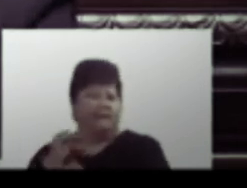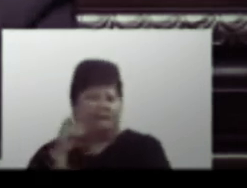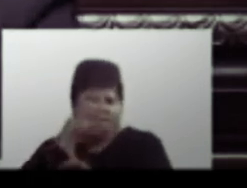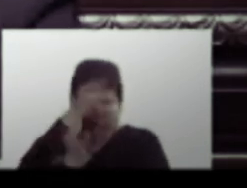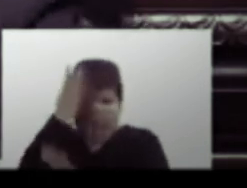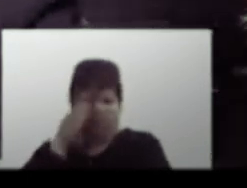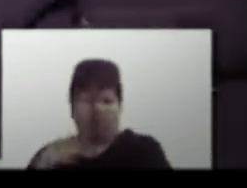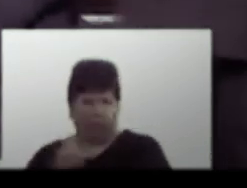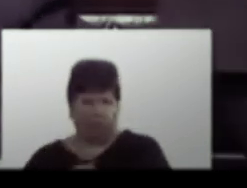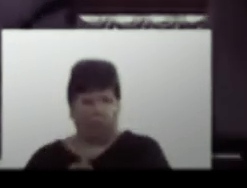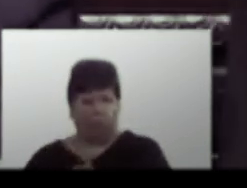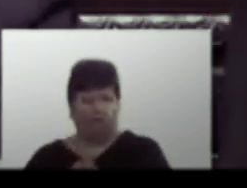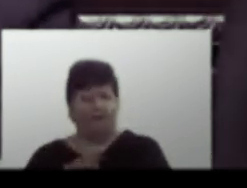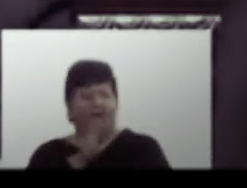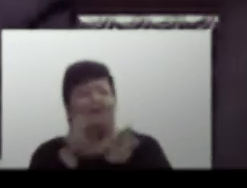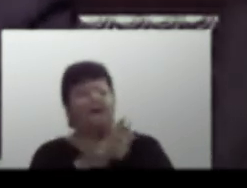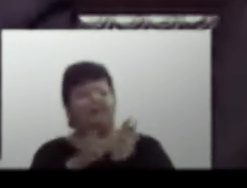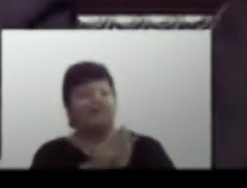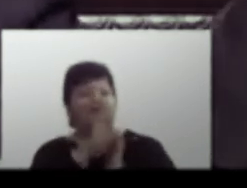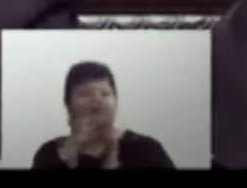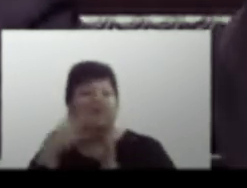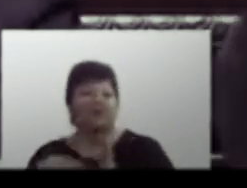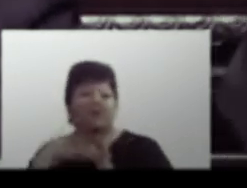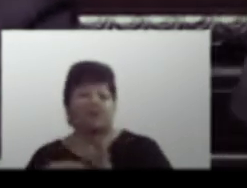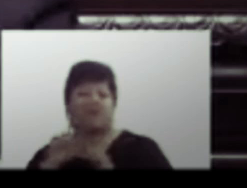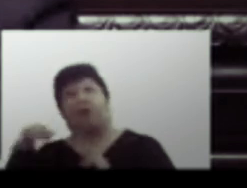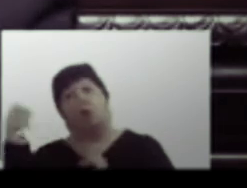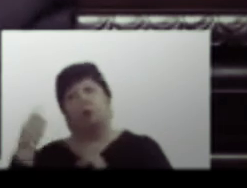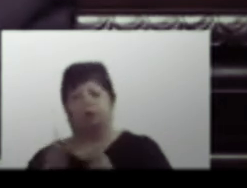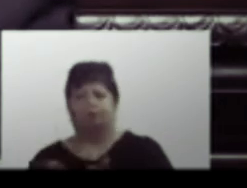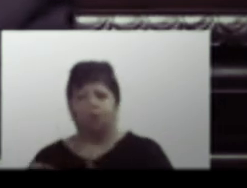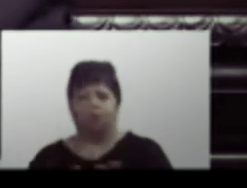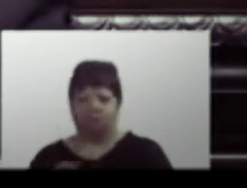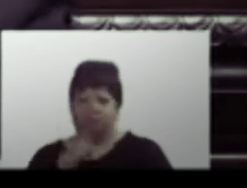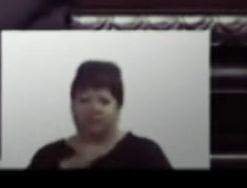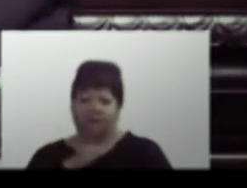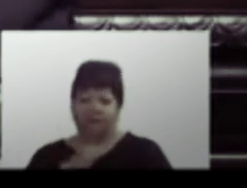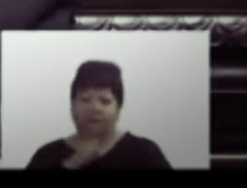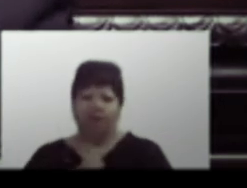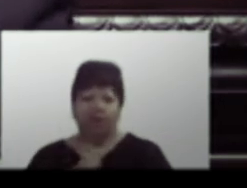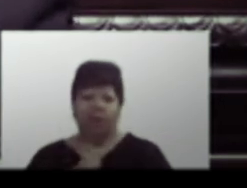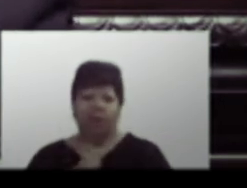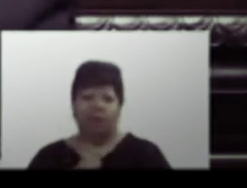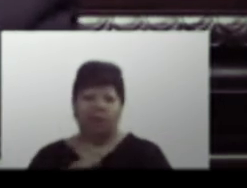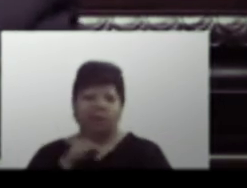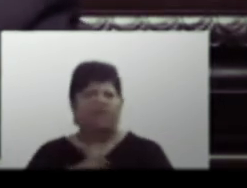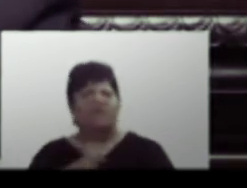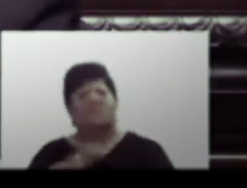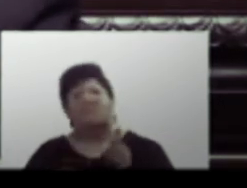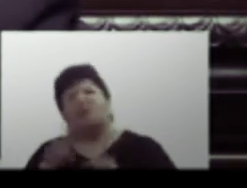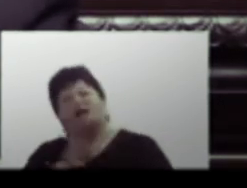mi punto de vista, este artículo 114 es de otra época. Una época de otras amenazas, de otros